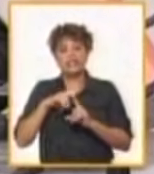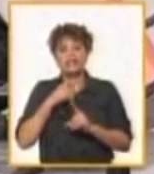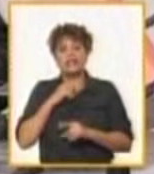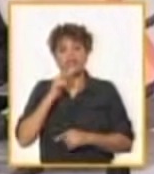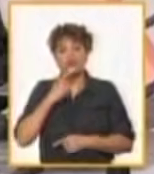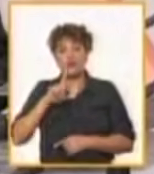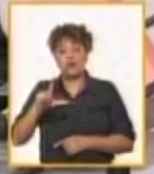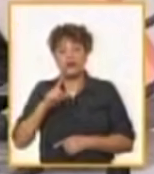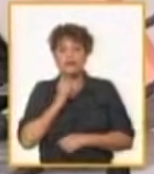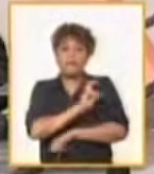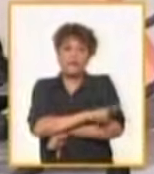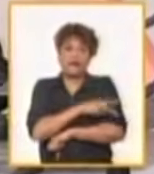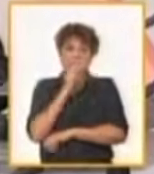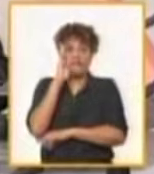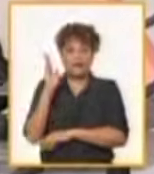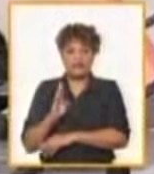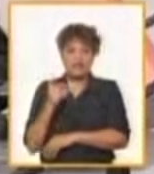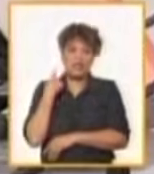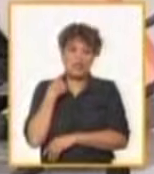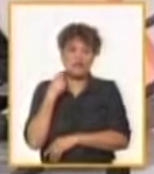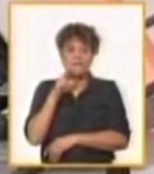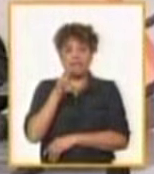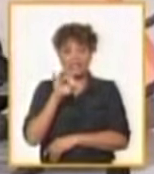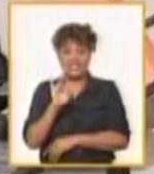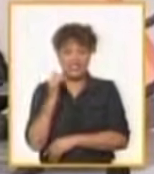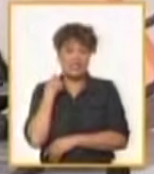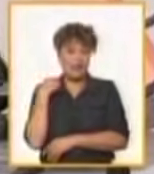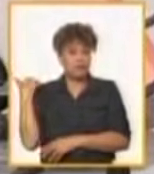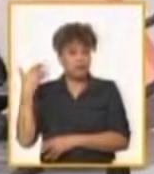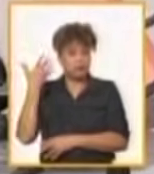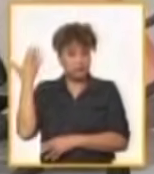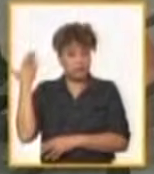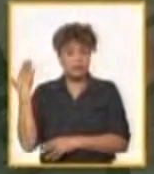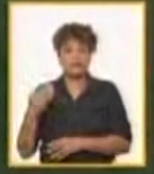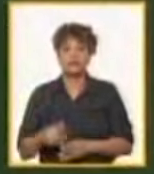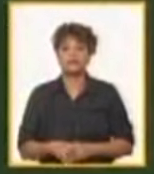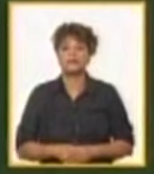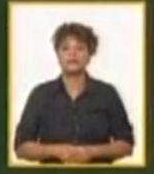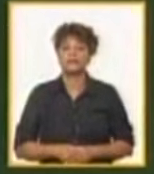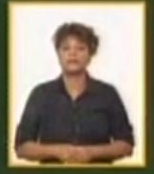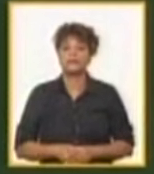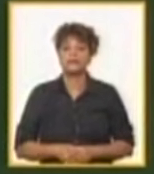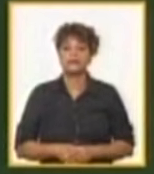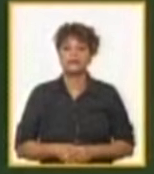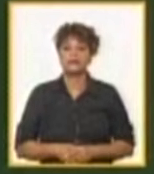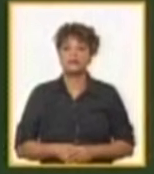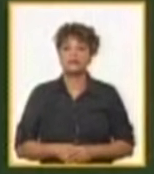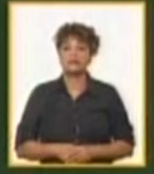brasileño hace 27 años. Con estas imágenes nos despedimos. Buenas noches.